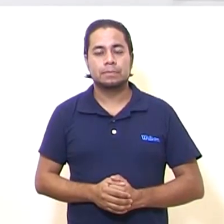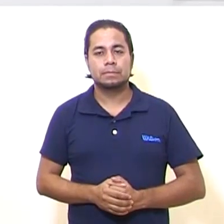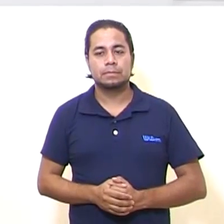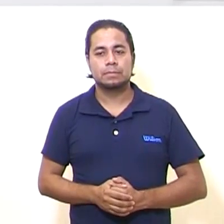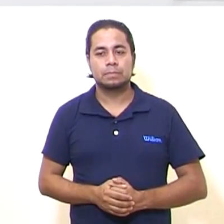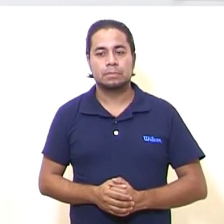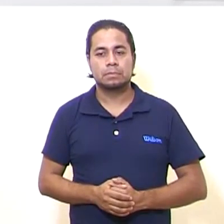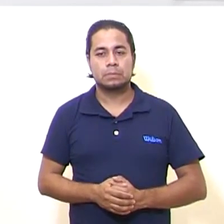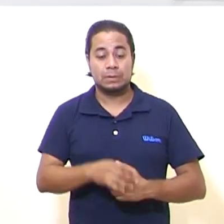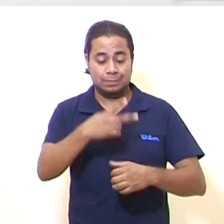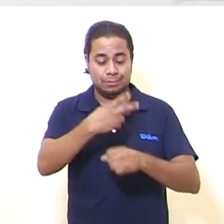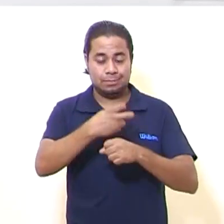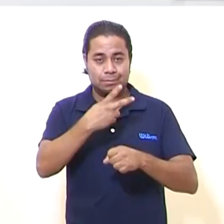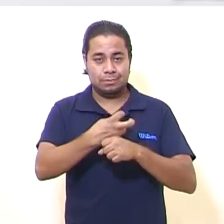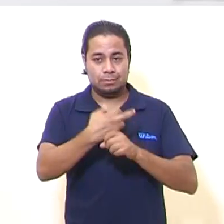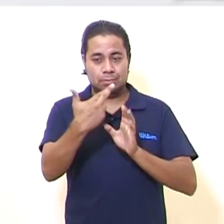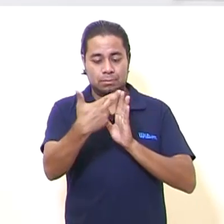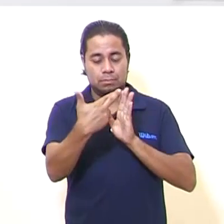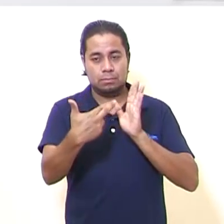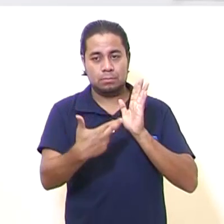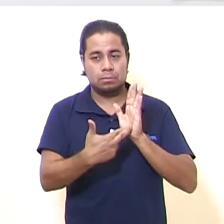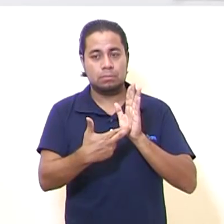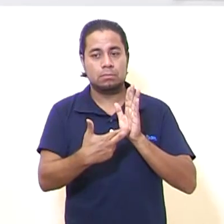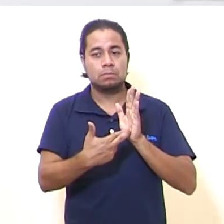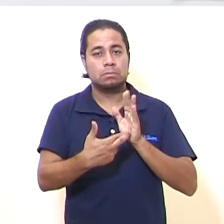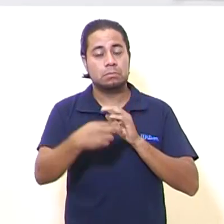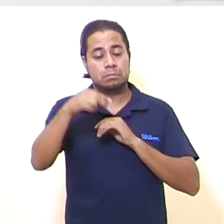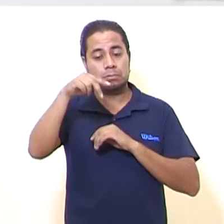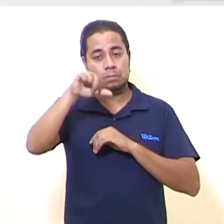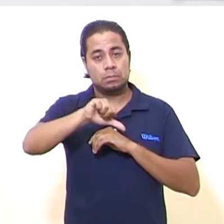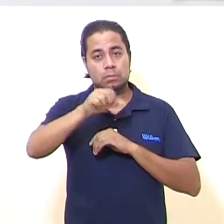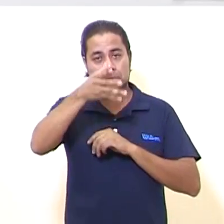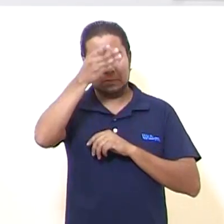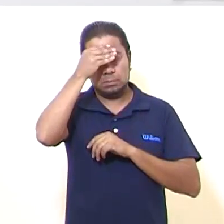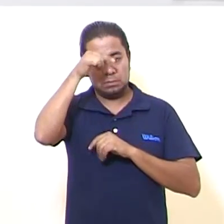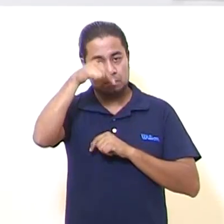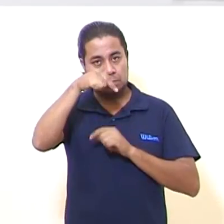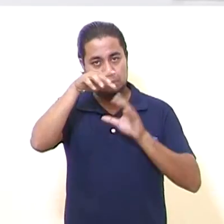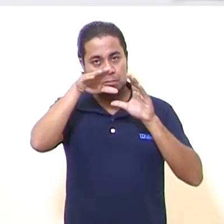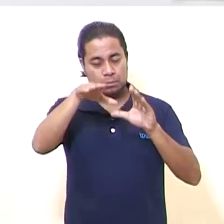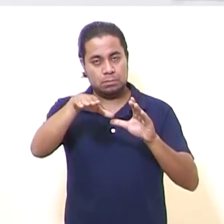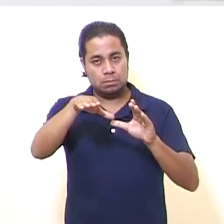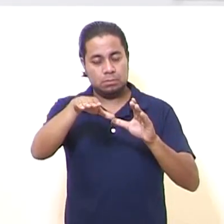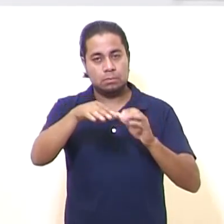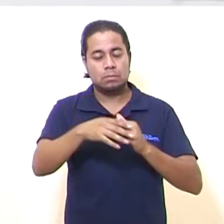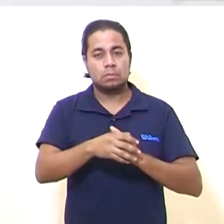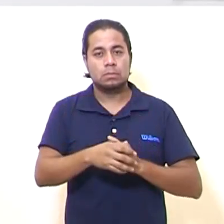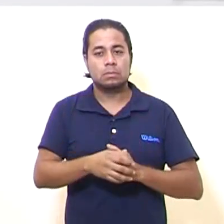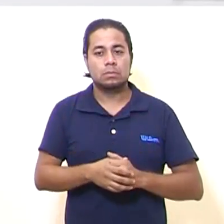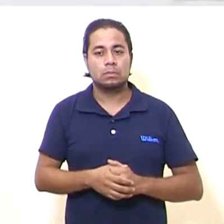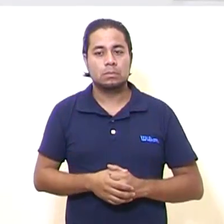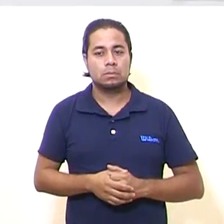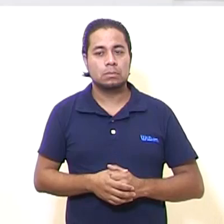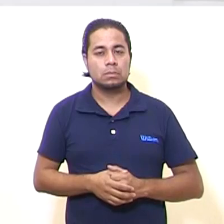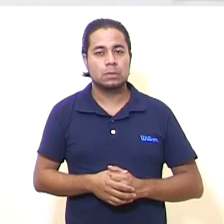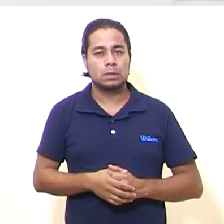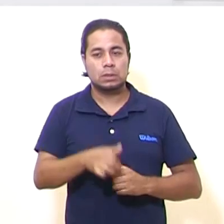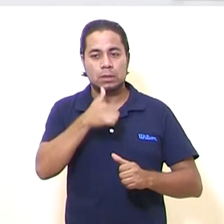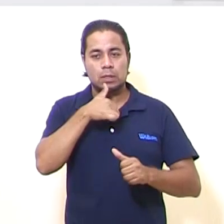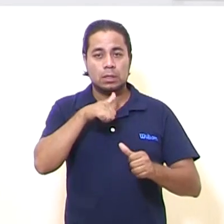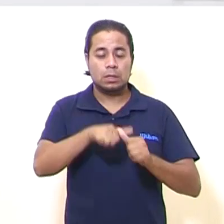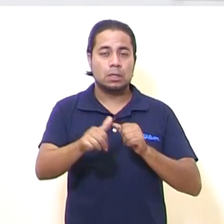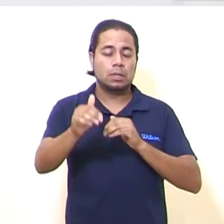segunda parte o la segunda característica que vamos a aprender el día de hoy es que en todas las mayúsculas las